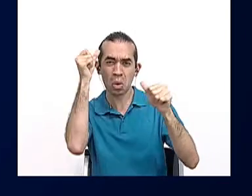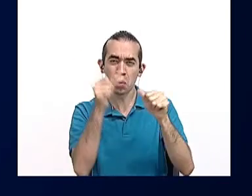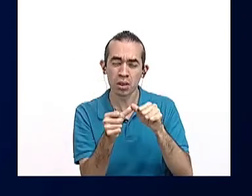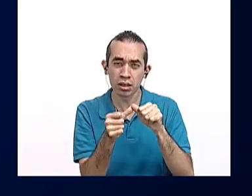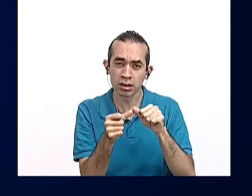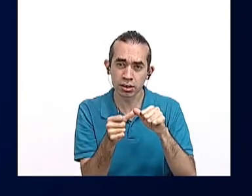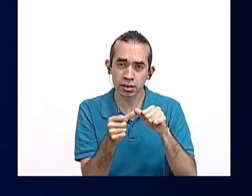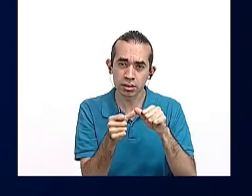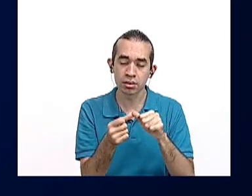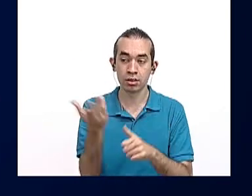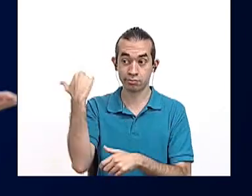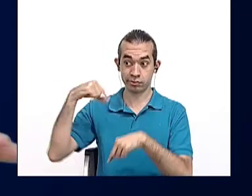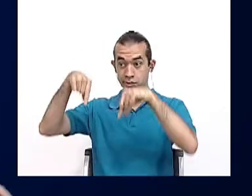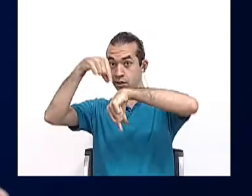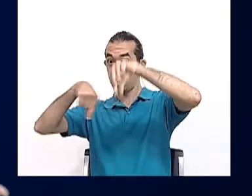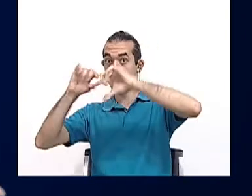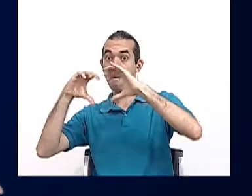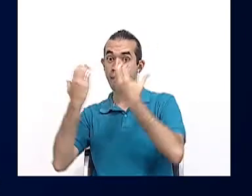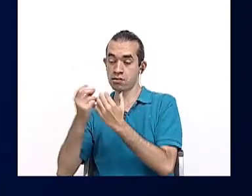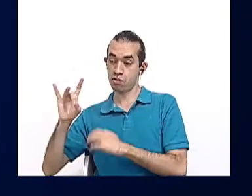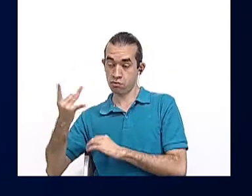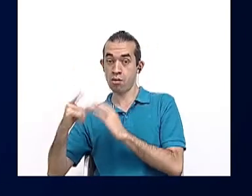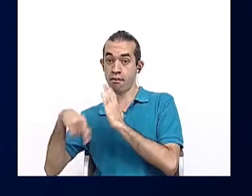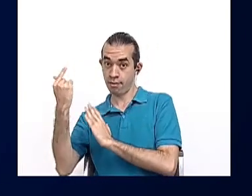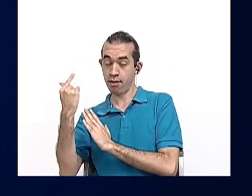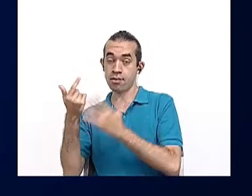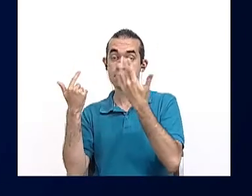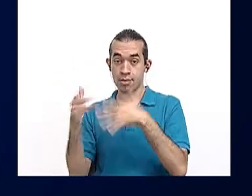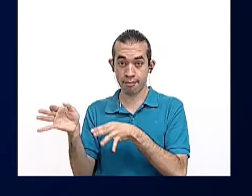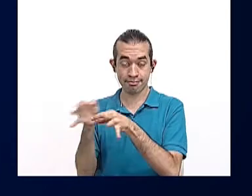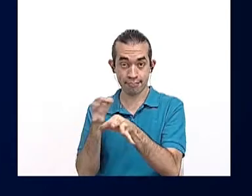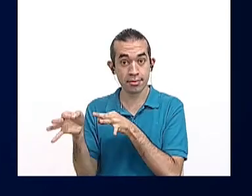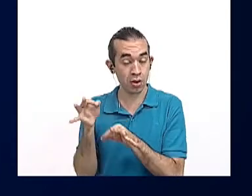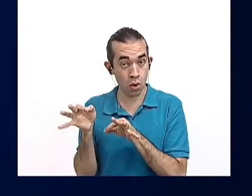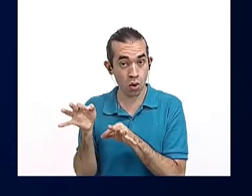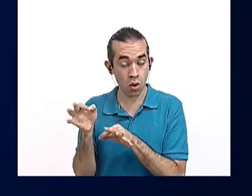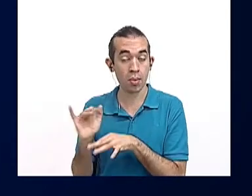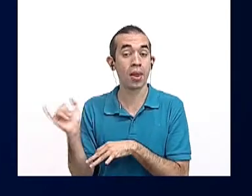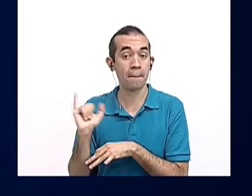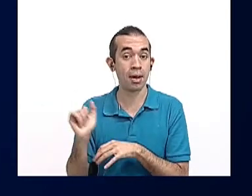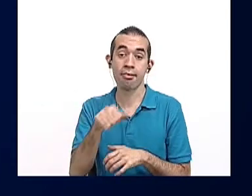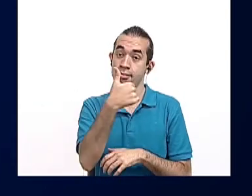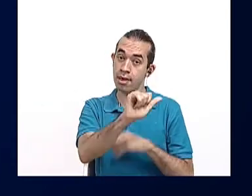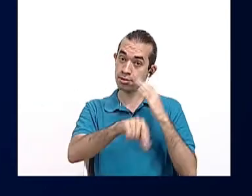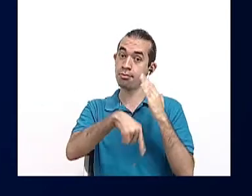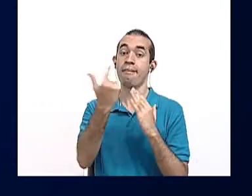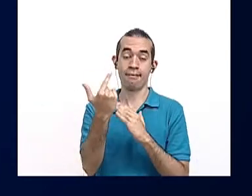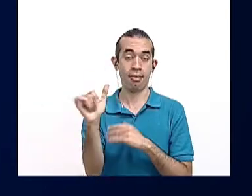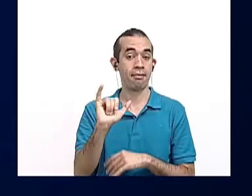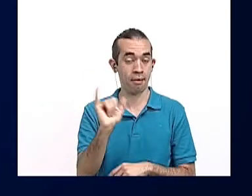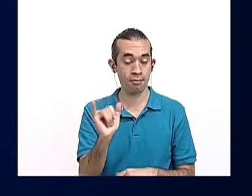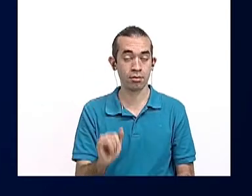En las clases de química, por ejemplo, desde 8º año, se mencionan también en 10º año. Tenemos una